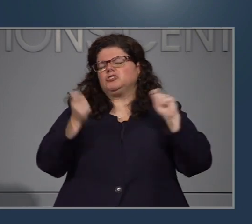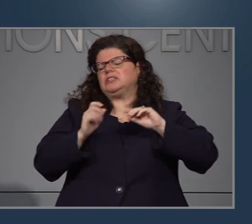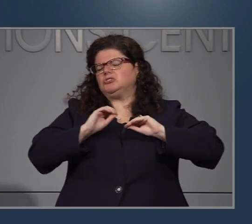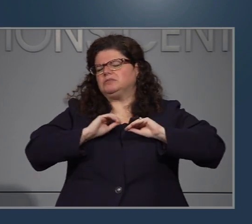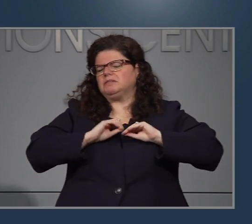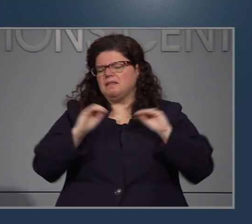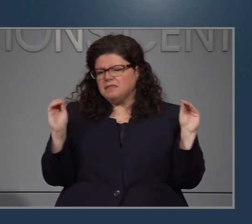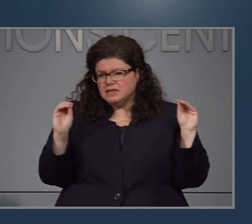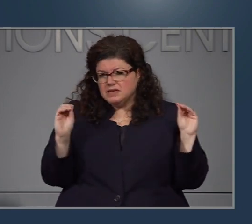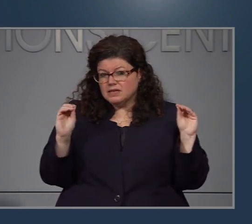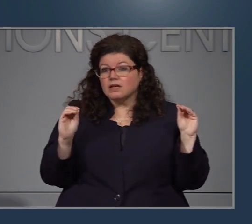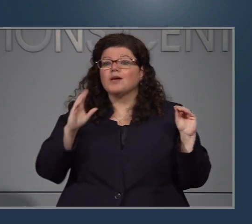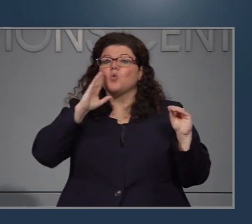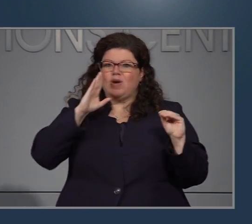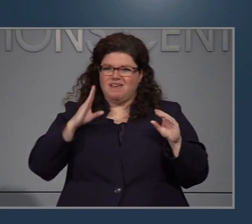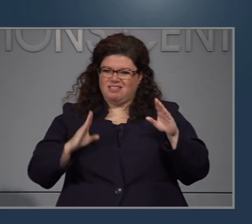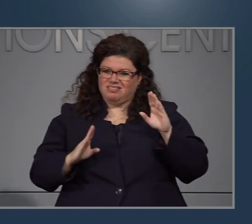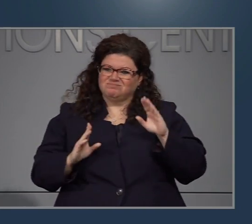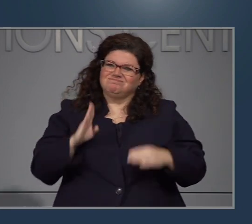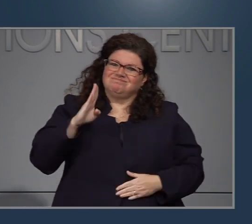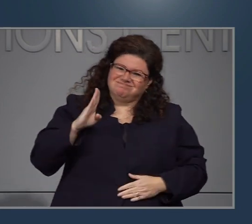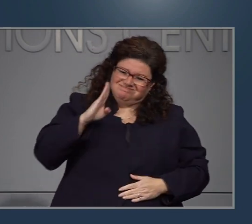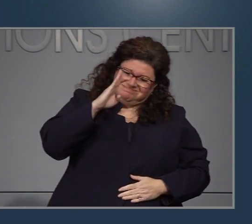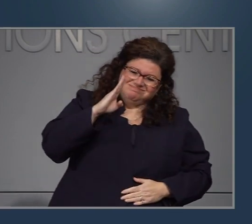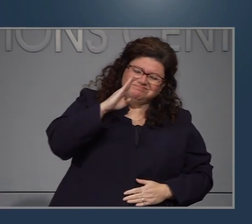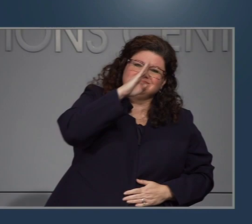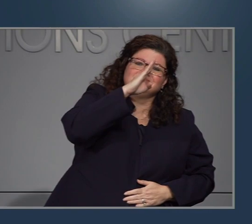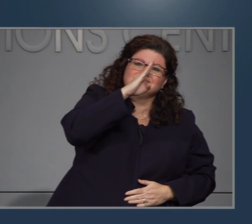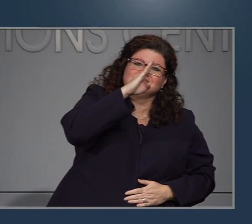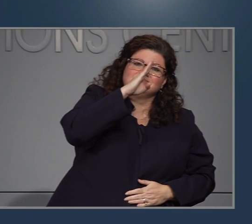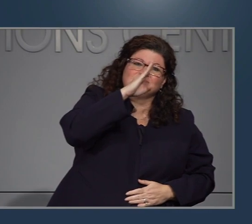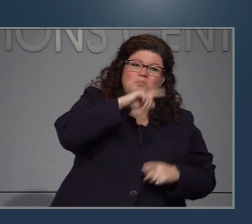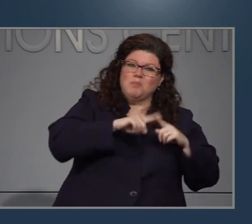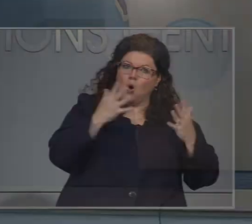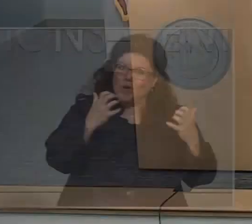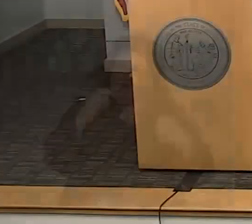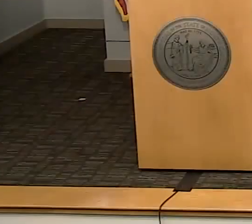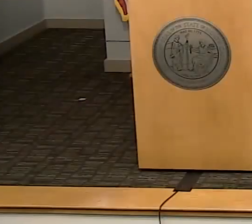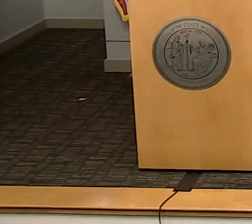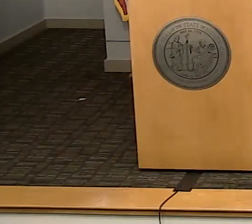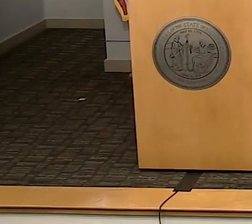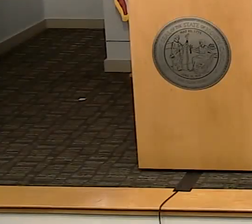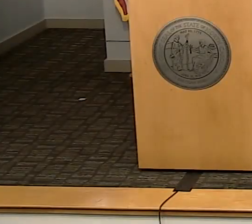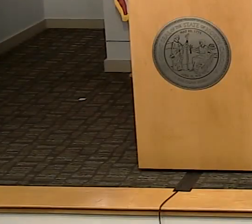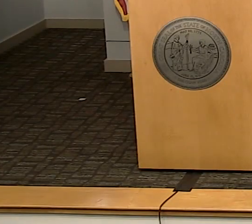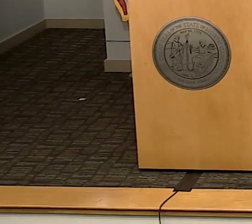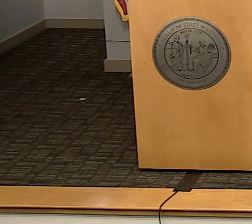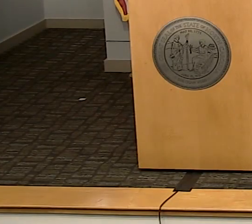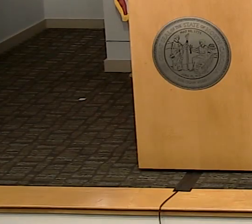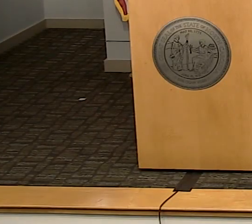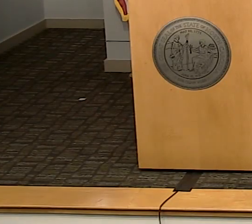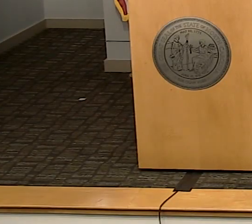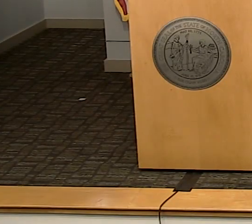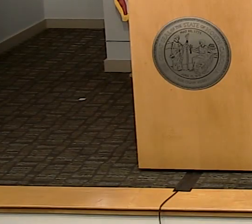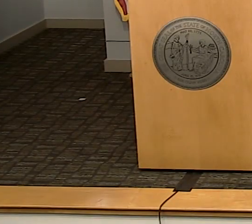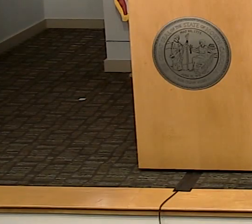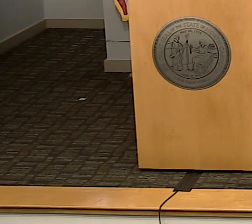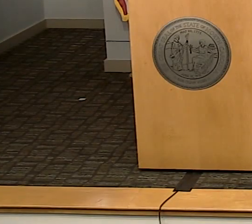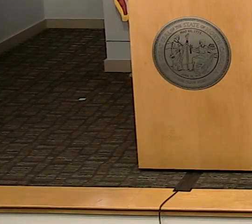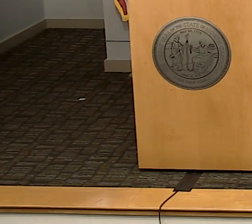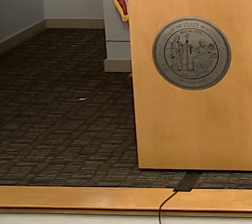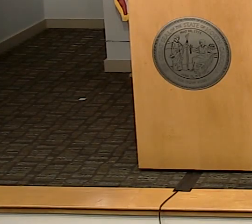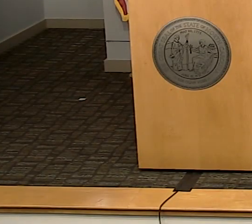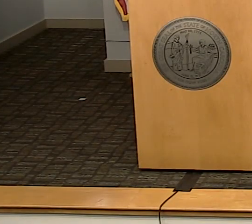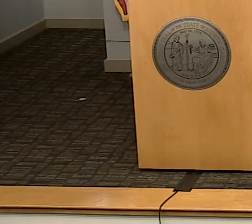propagación. Sin embargo, tenemos el poder de hacer que estas tendencias vayan en la dirección correcta, pero necesitamos de su ayuda.